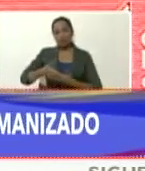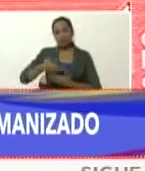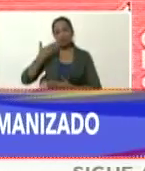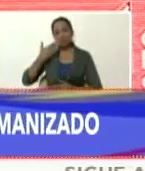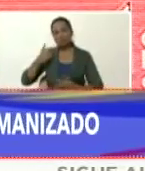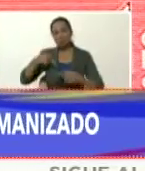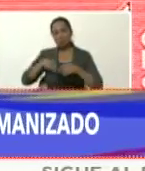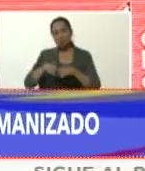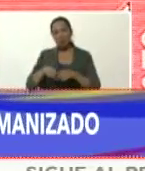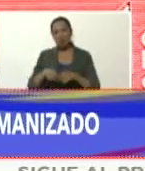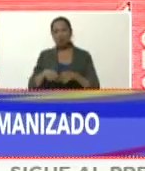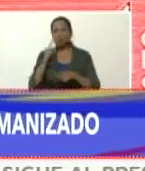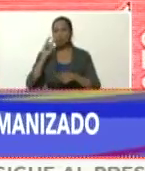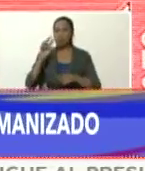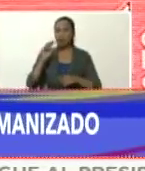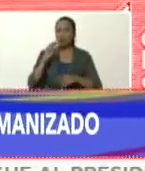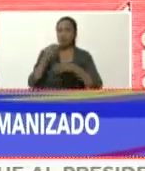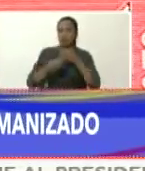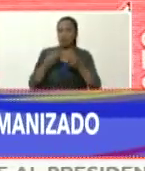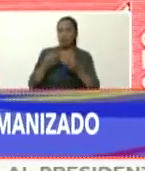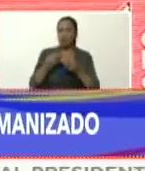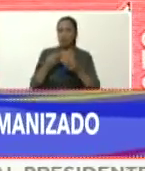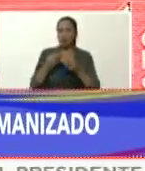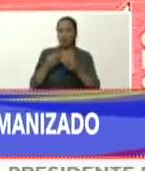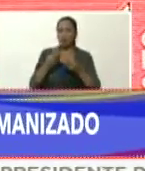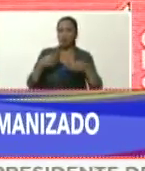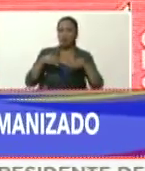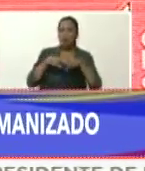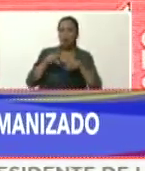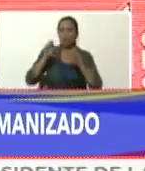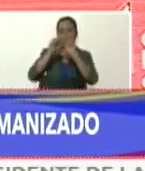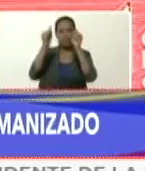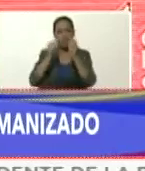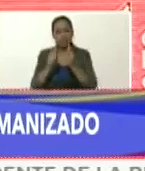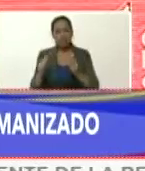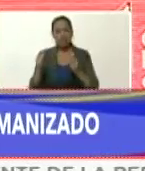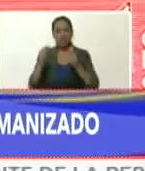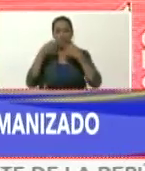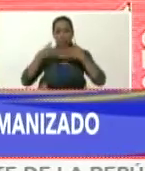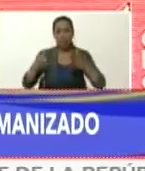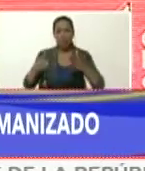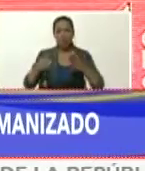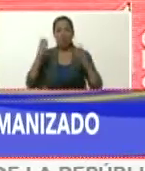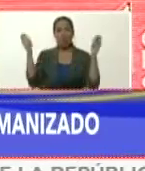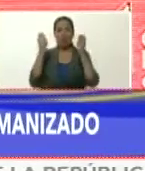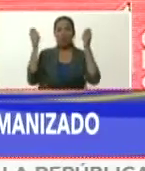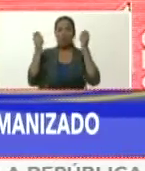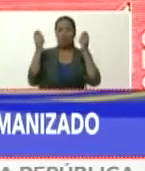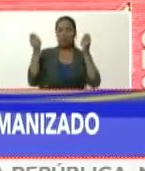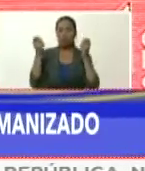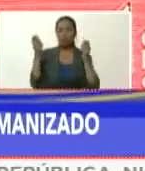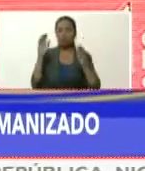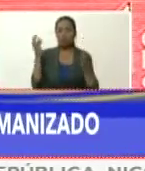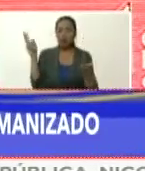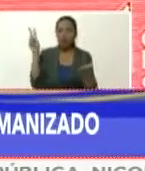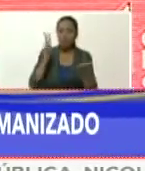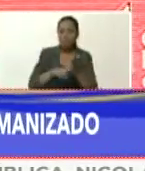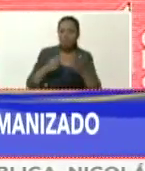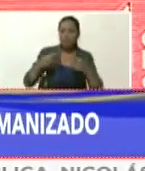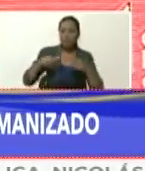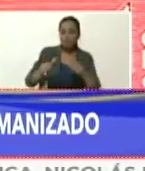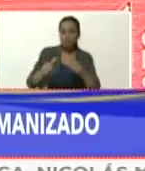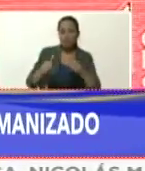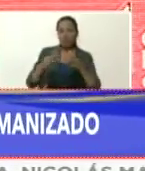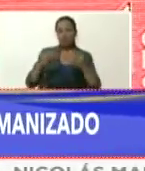materna, para que nosotros veamos cómo se articula el sistema público, las promotoras, para cumplir la misión parto